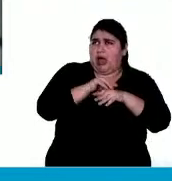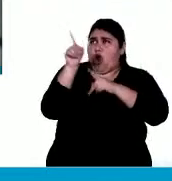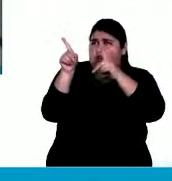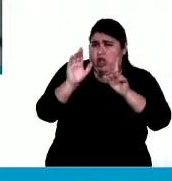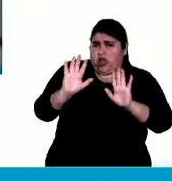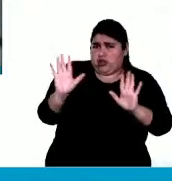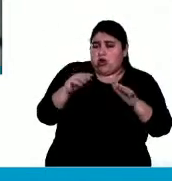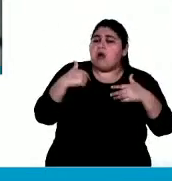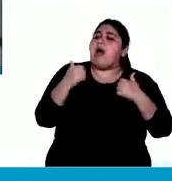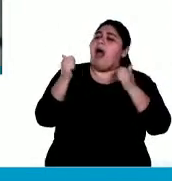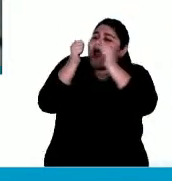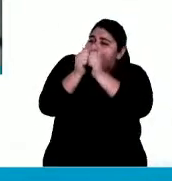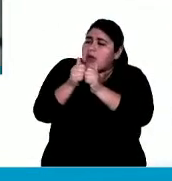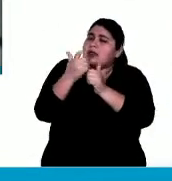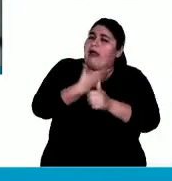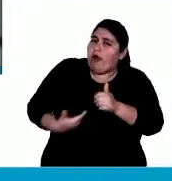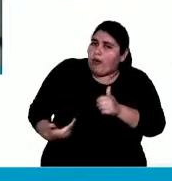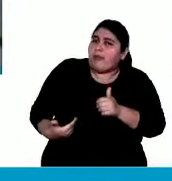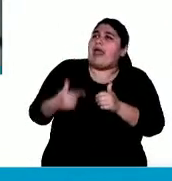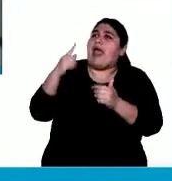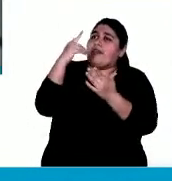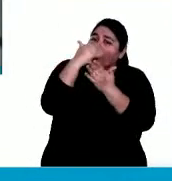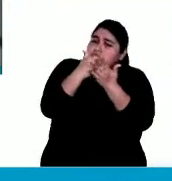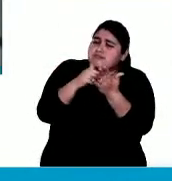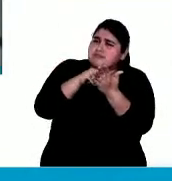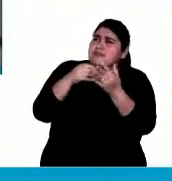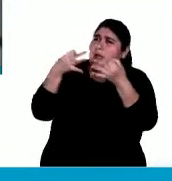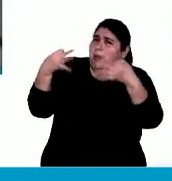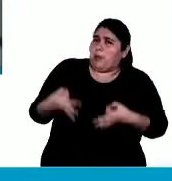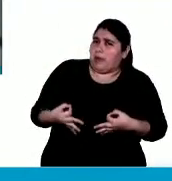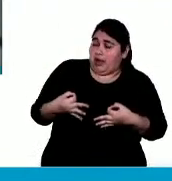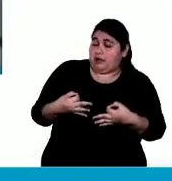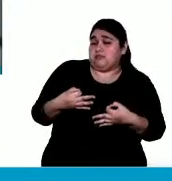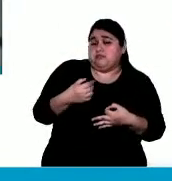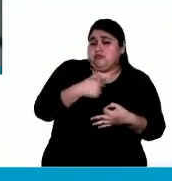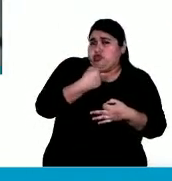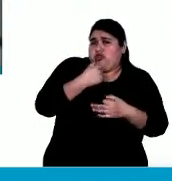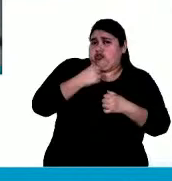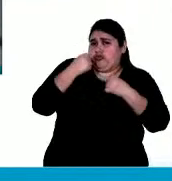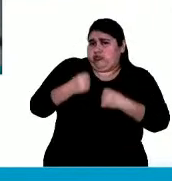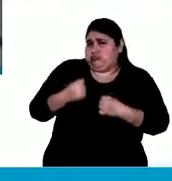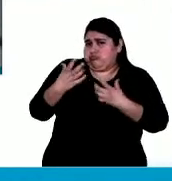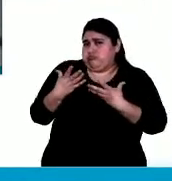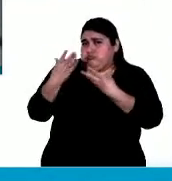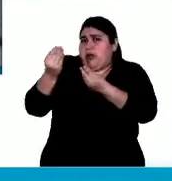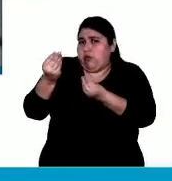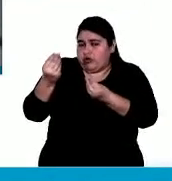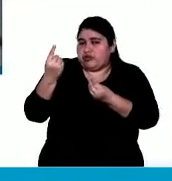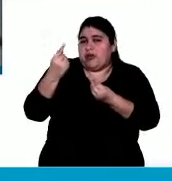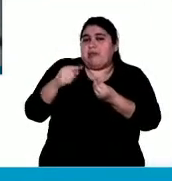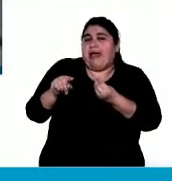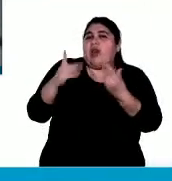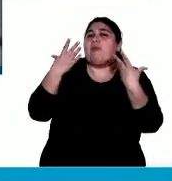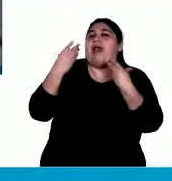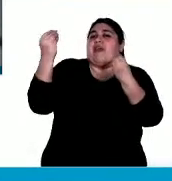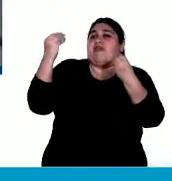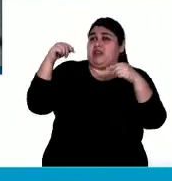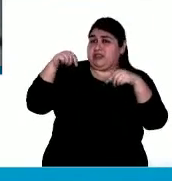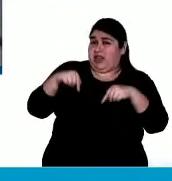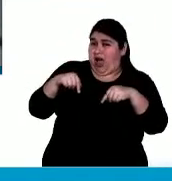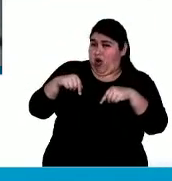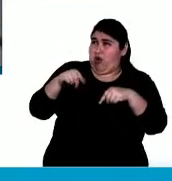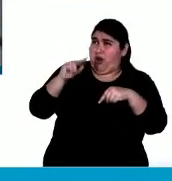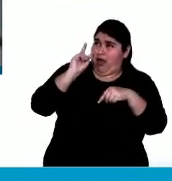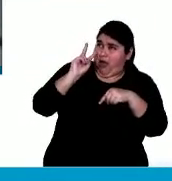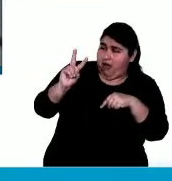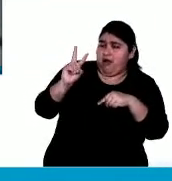gobierno cuando creemos que la agenda es prioritaria. Acá nos va a tener plantados y firmes para defender en este caso y ahora